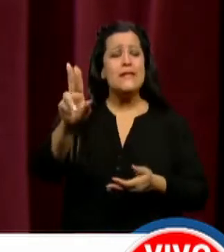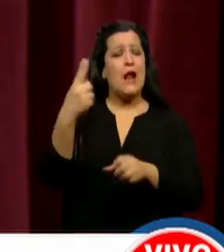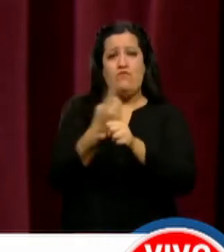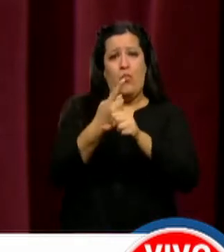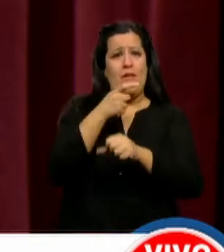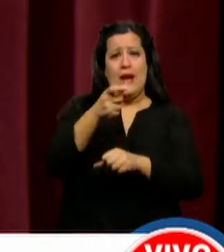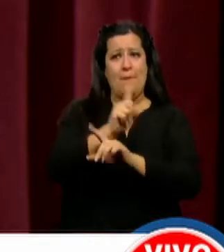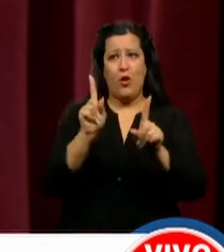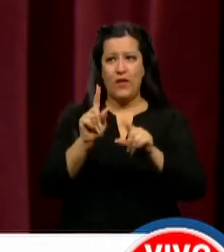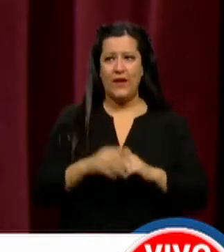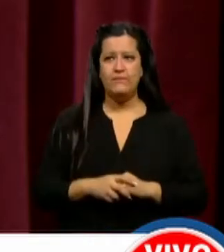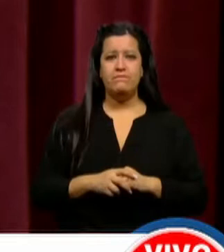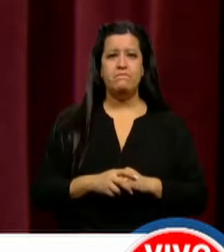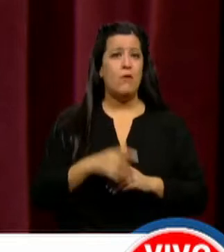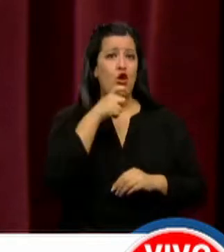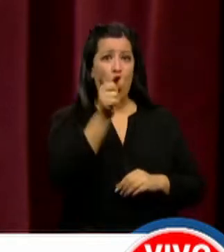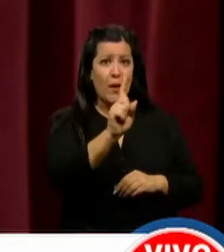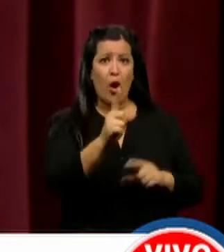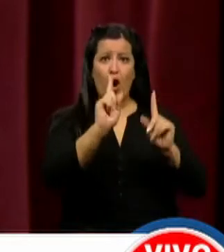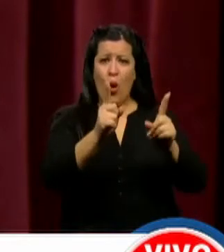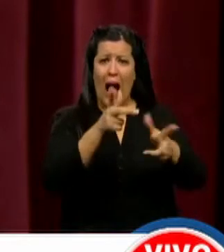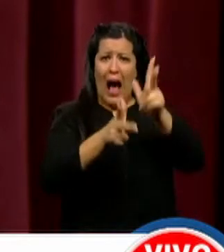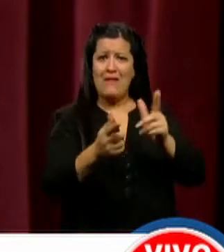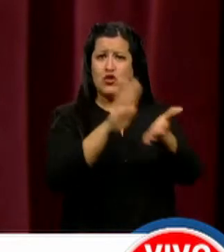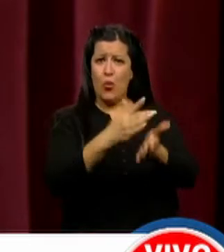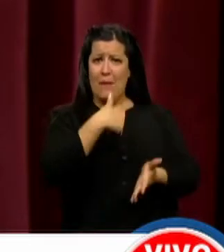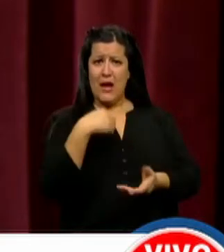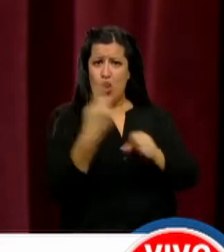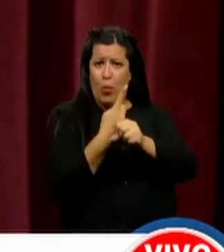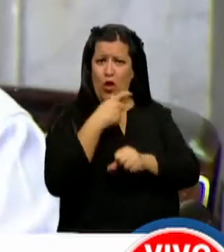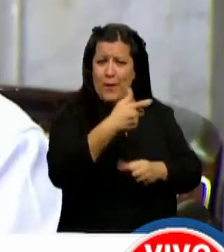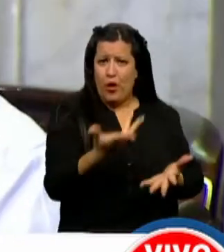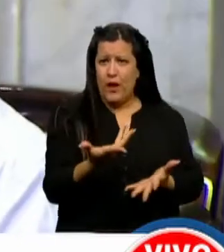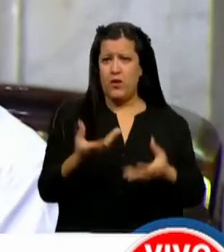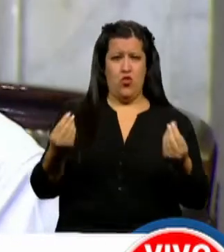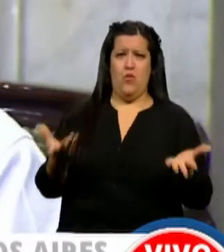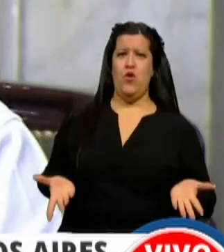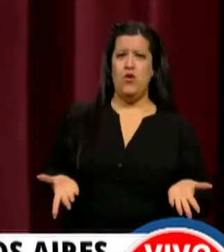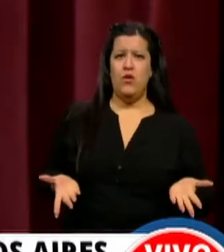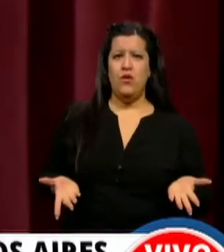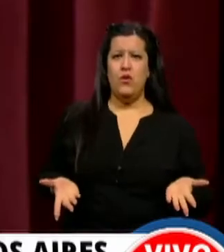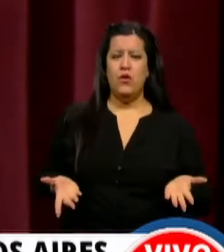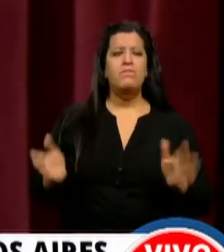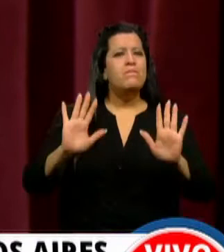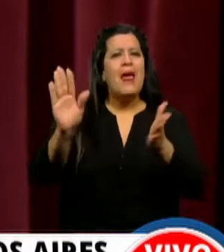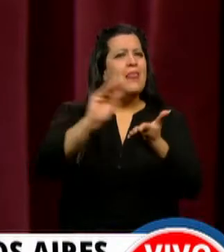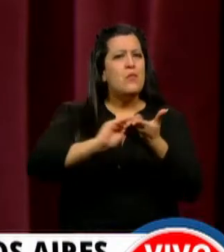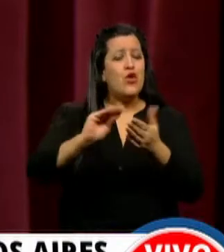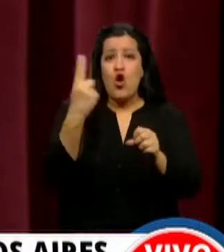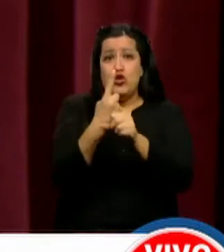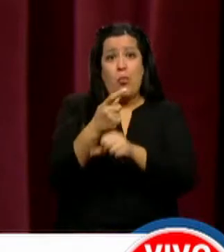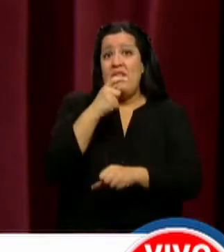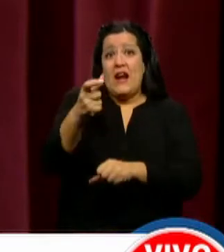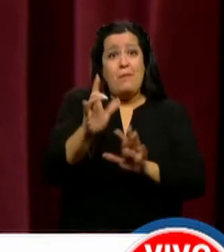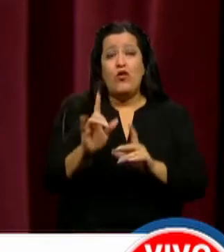diputado. Avance no, con la no cuestión se responden, de privilegio planteada. ¿Aunque haya sido aludido? Aunque haya sido aludido, ¿cómo no lo voy a responder? Diputado, no se